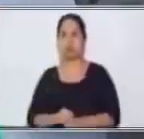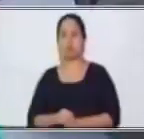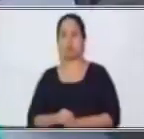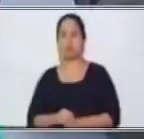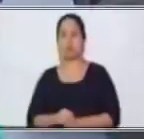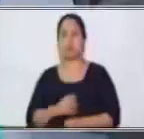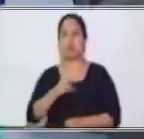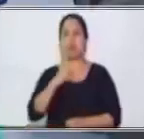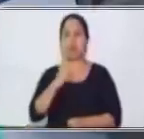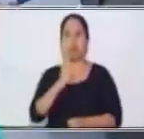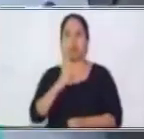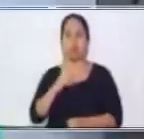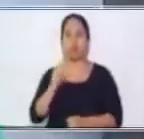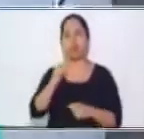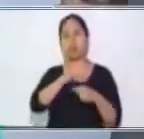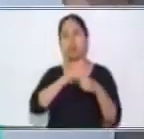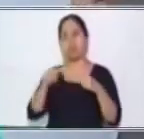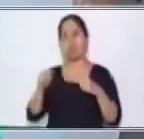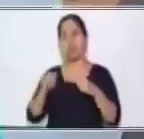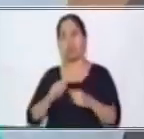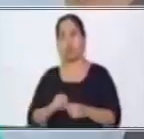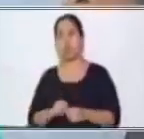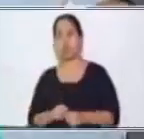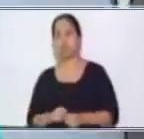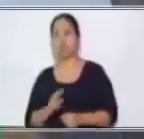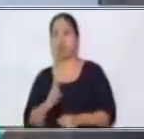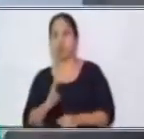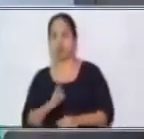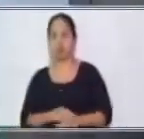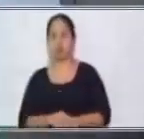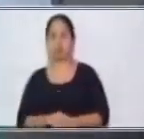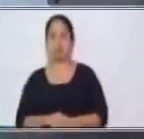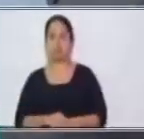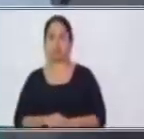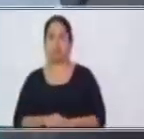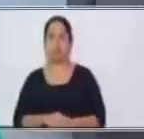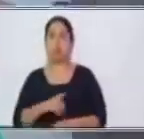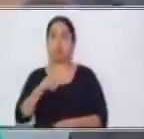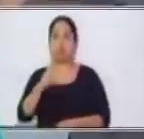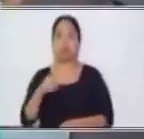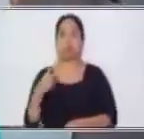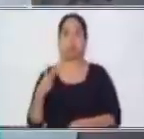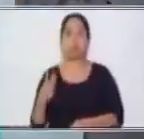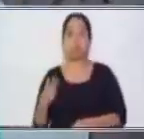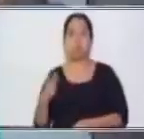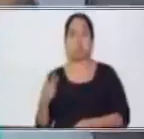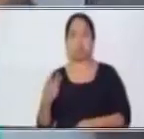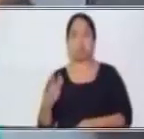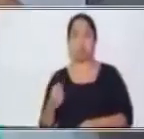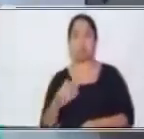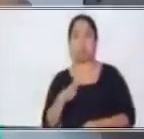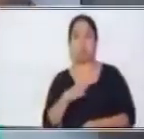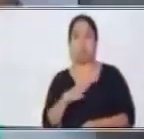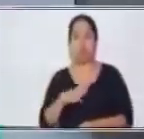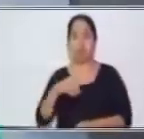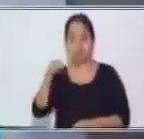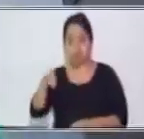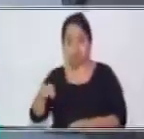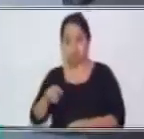y dividido x. Entonces, estas tres identidades que tenemos en este momento